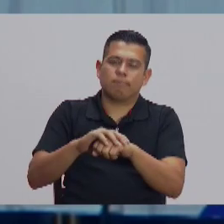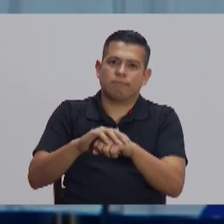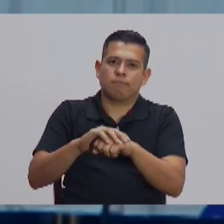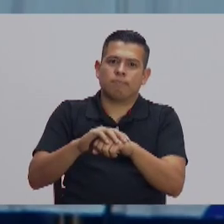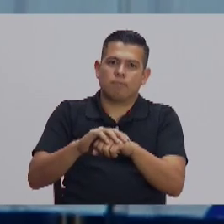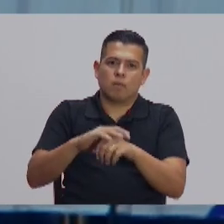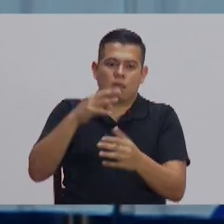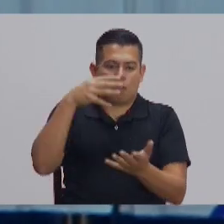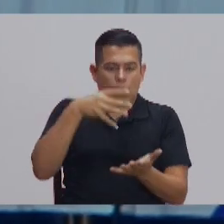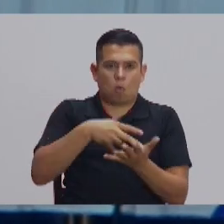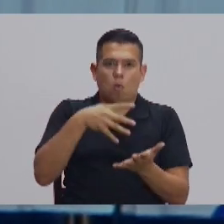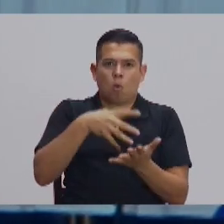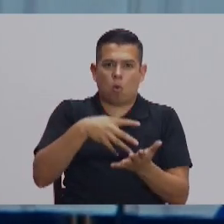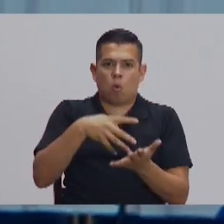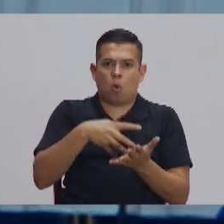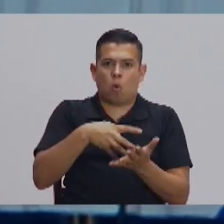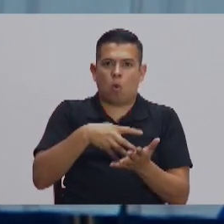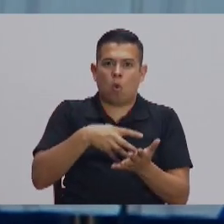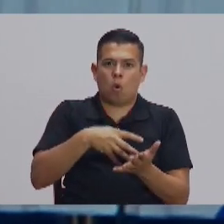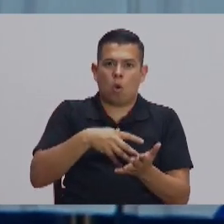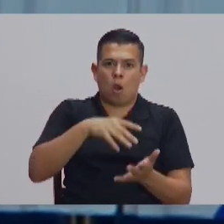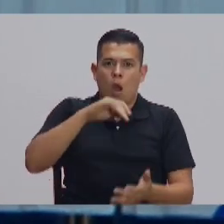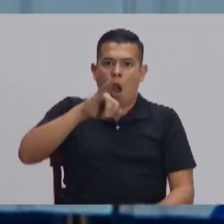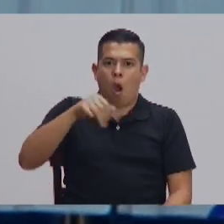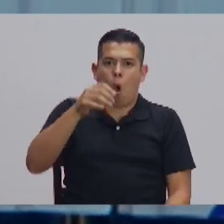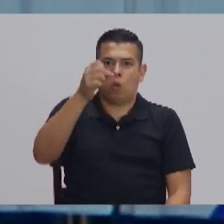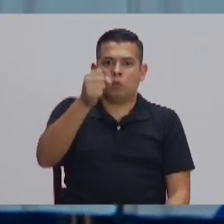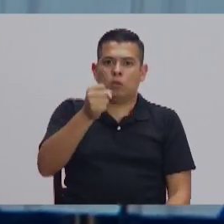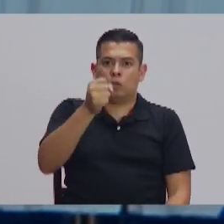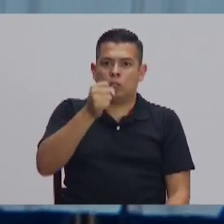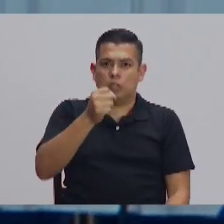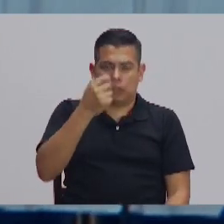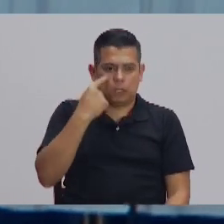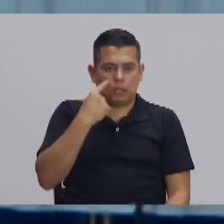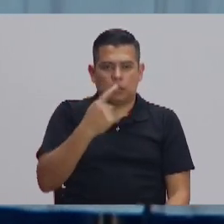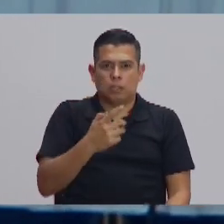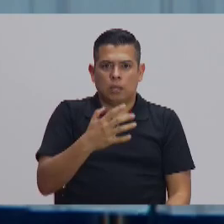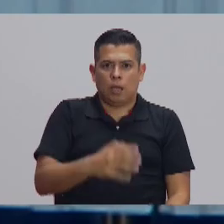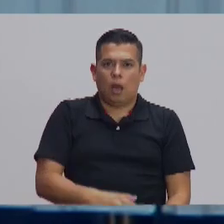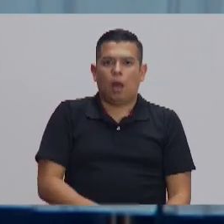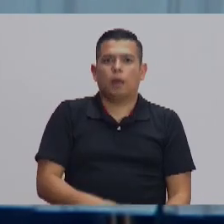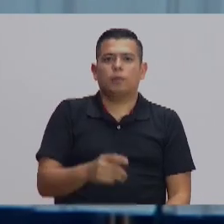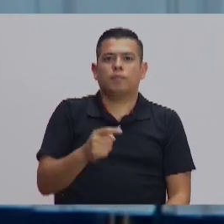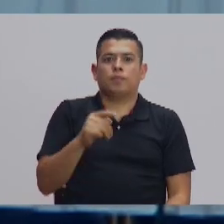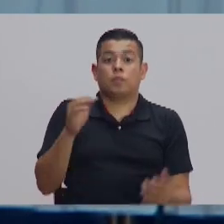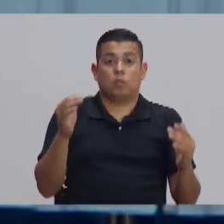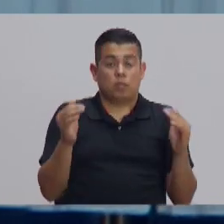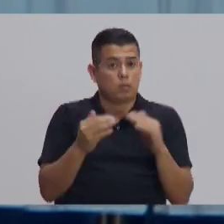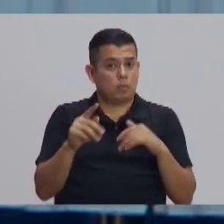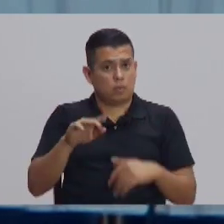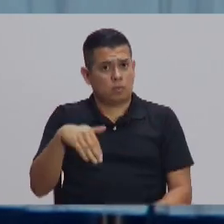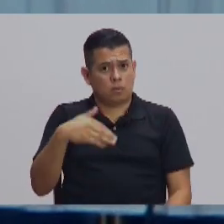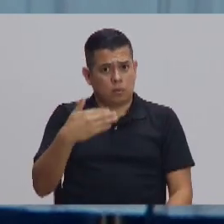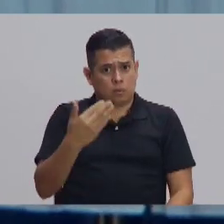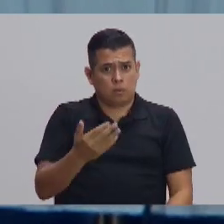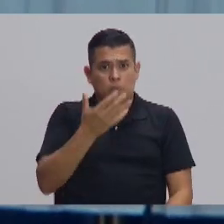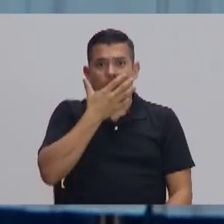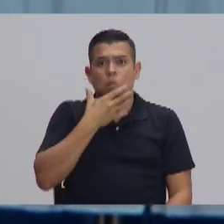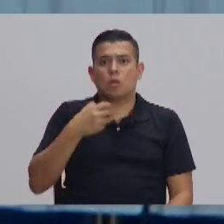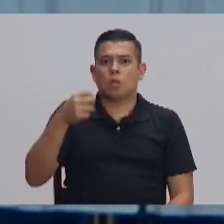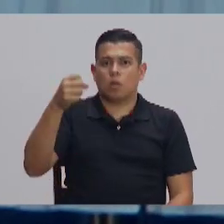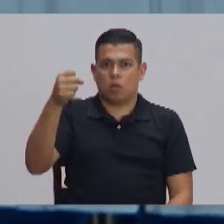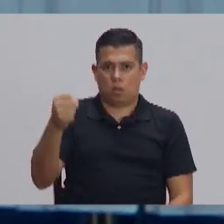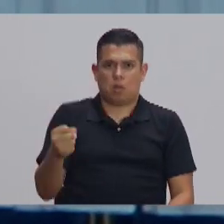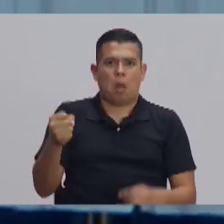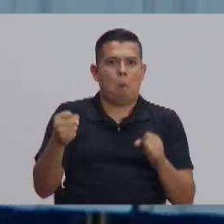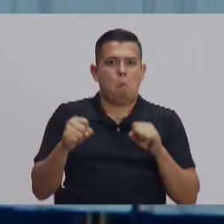y mostró dio su poder a los ojos de todos sabía usted que aún después que moisés murió